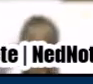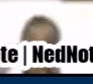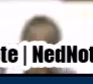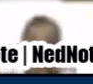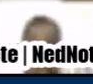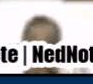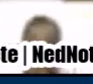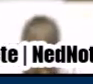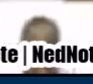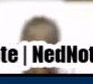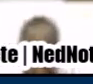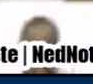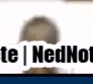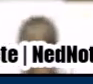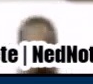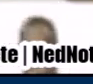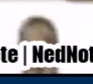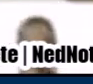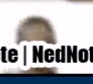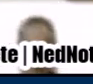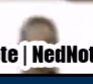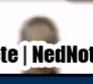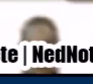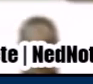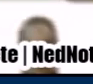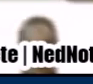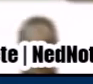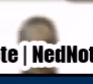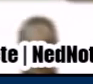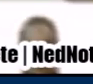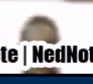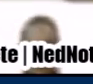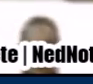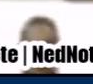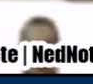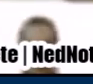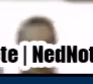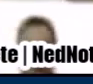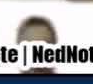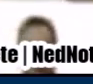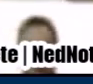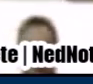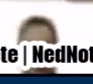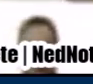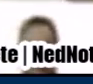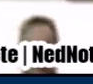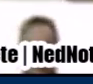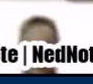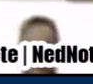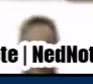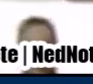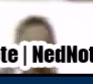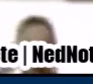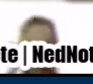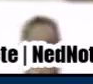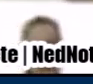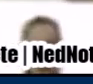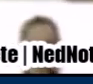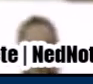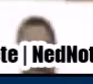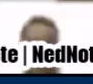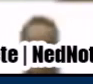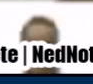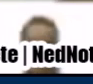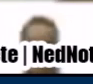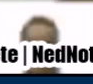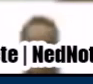embajadora de la Unión Europea, nombrando o designando rápidamente y de manera falsa un árbitro que nadie ya